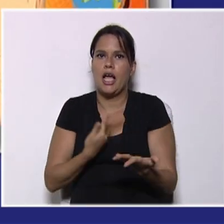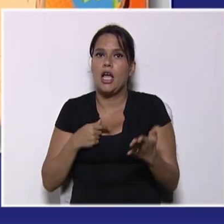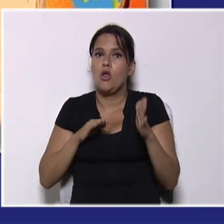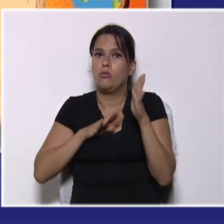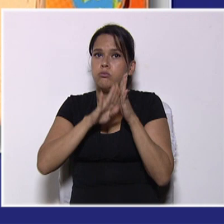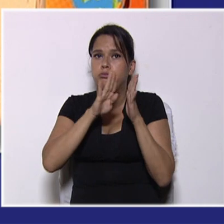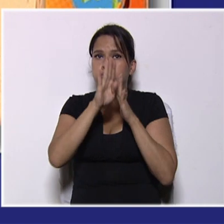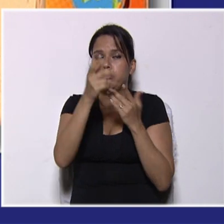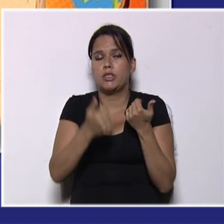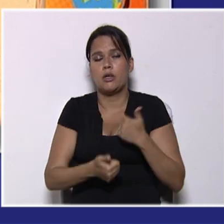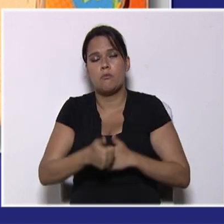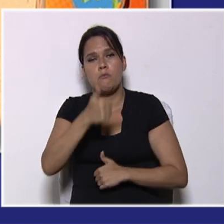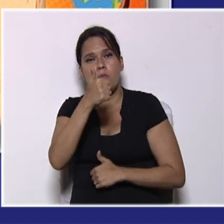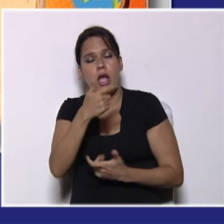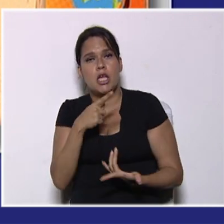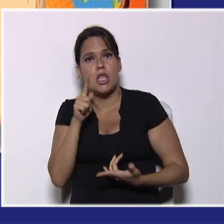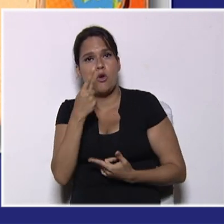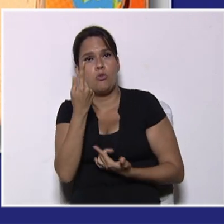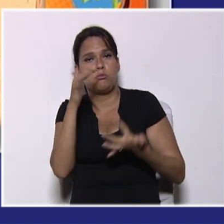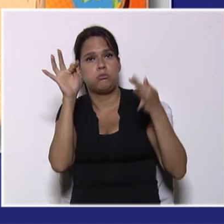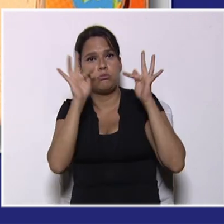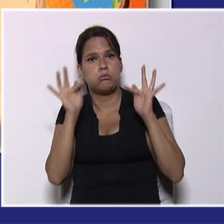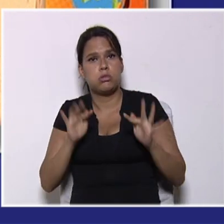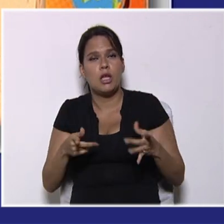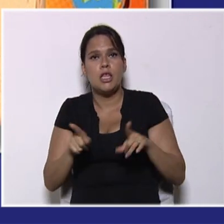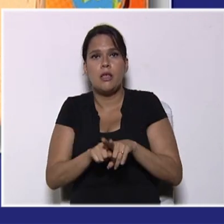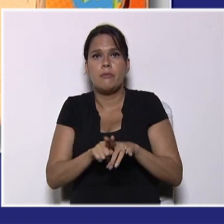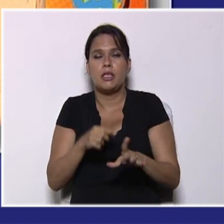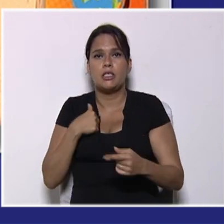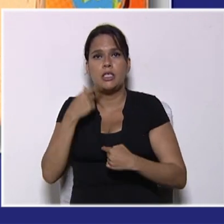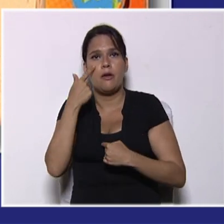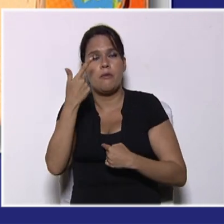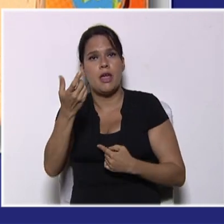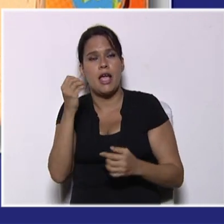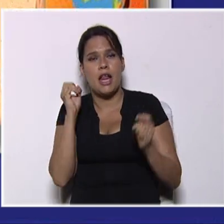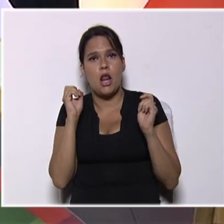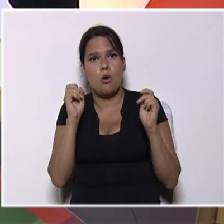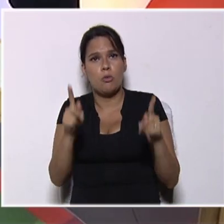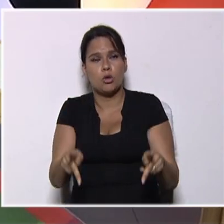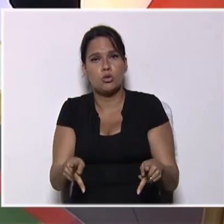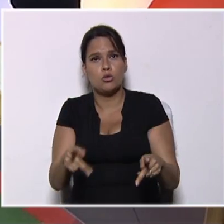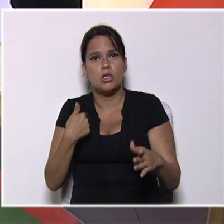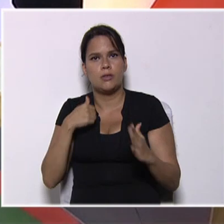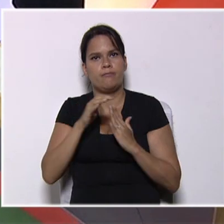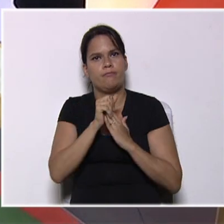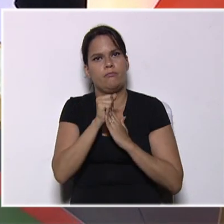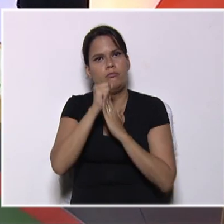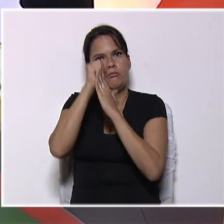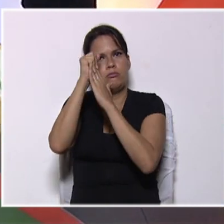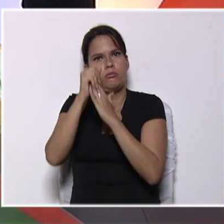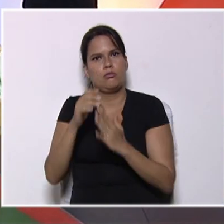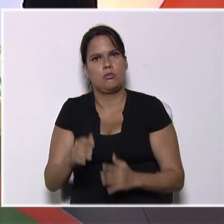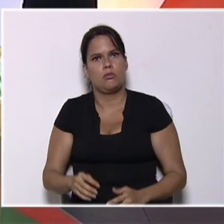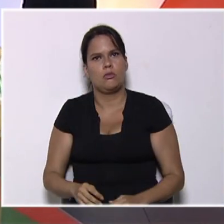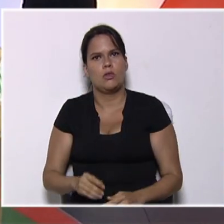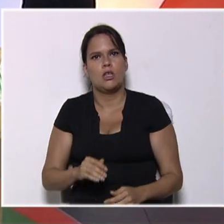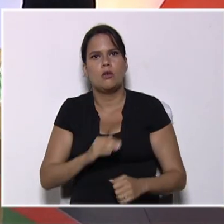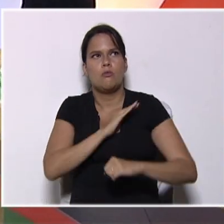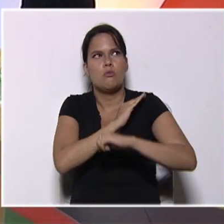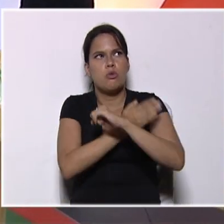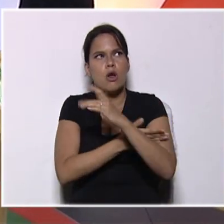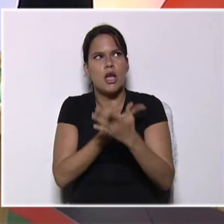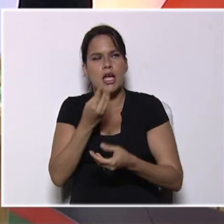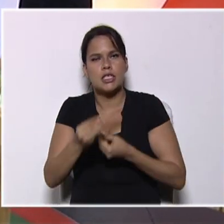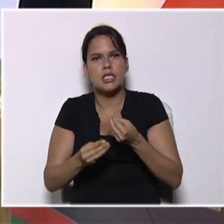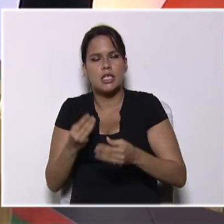desarrollen mucho más y que de alguna manera también se vean en la oportunidad de asumir ese liderazgo, empoderarse de desarrollar actividades